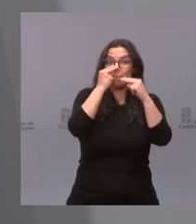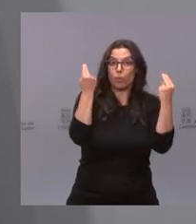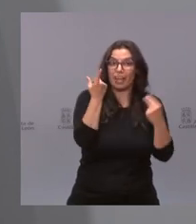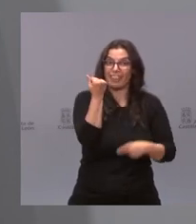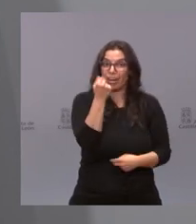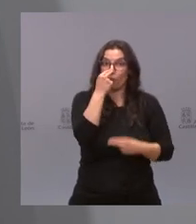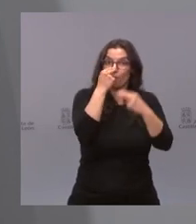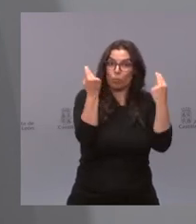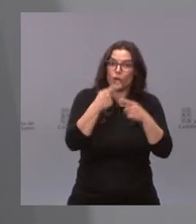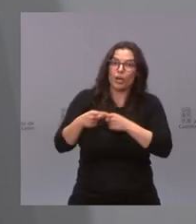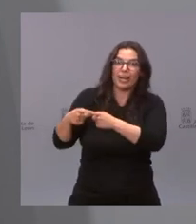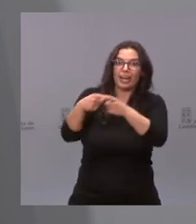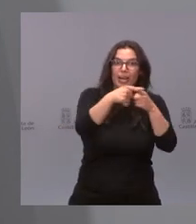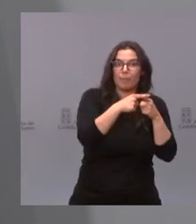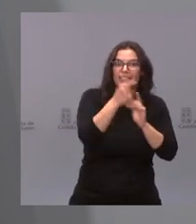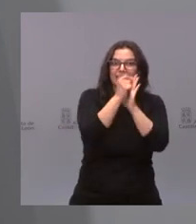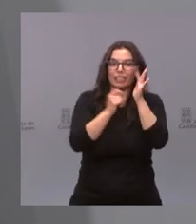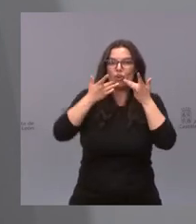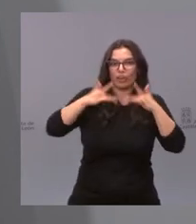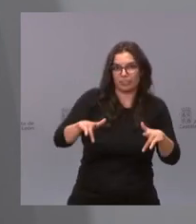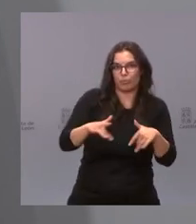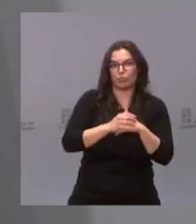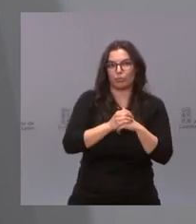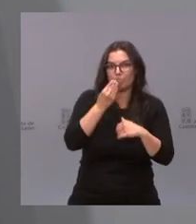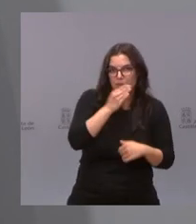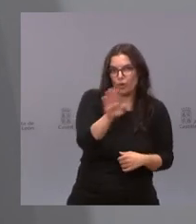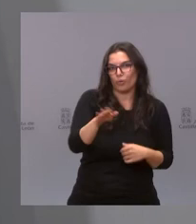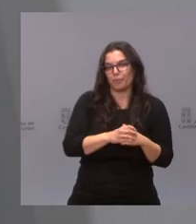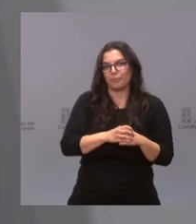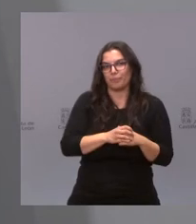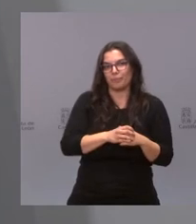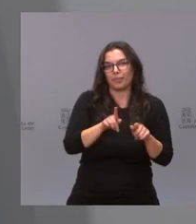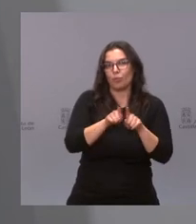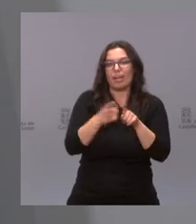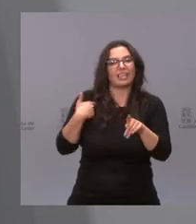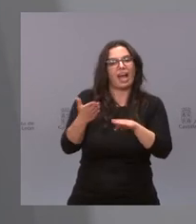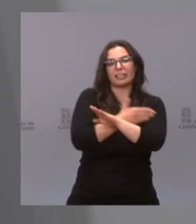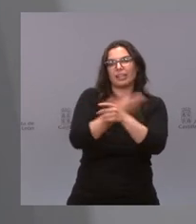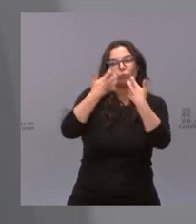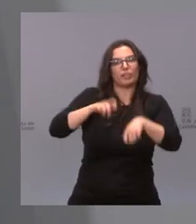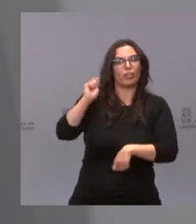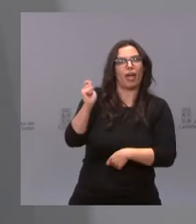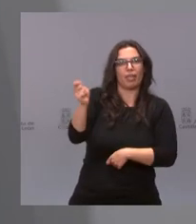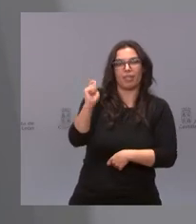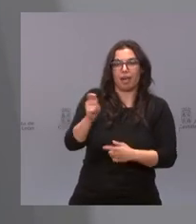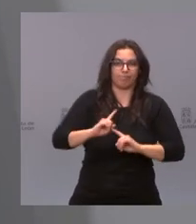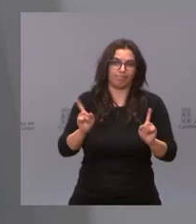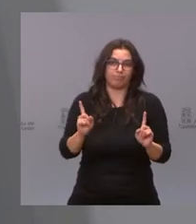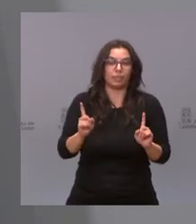dinero público se reparta de acuerdo a criterios objetivos, que no esté predeterminado para nadie. Eso no quiere